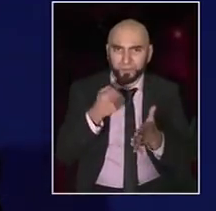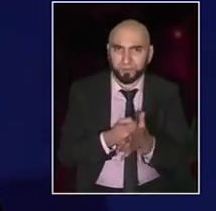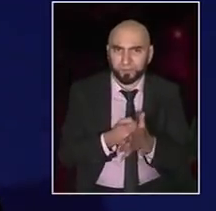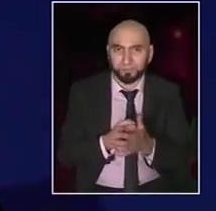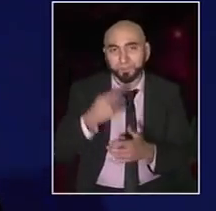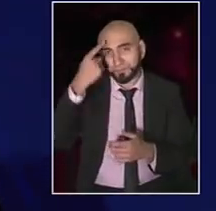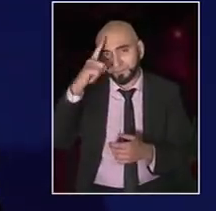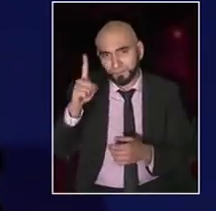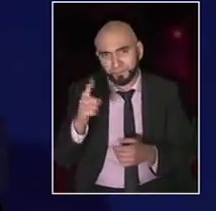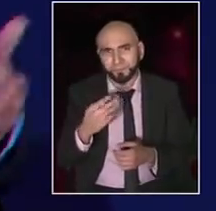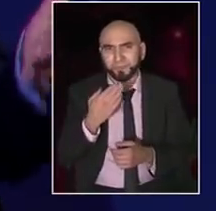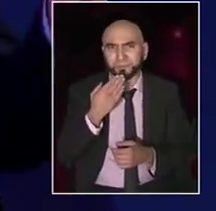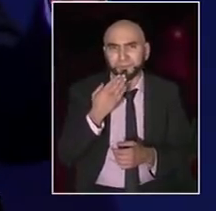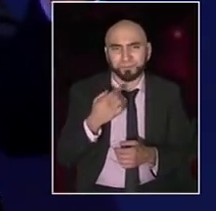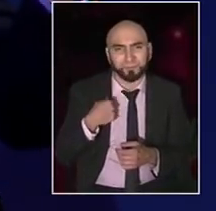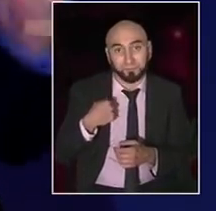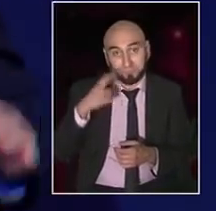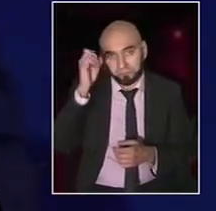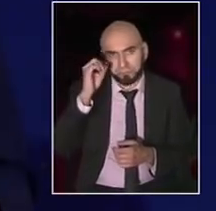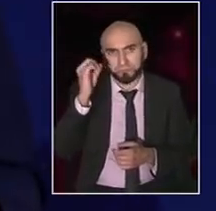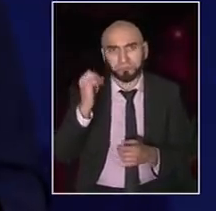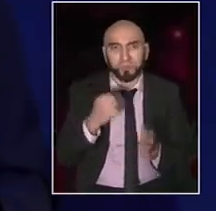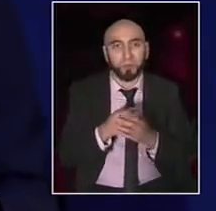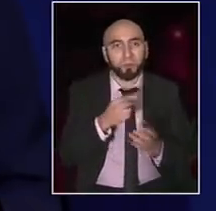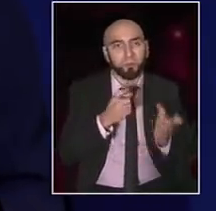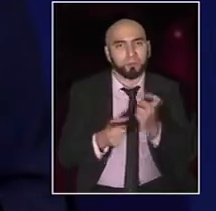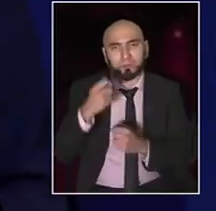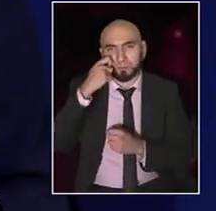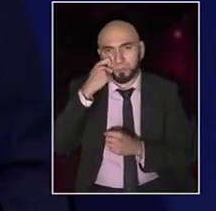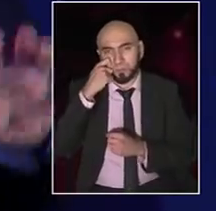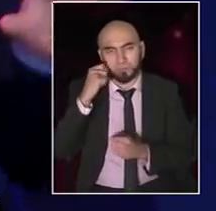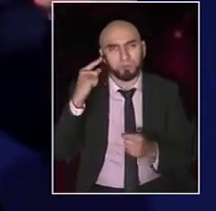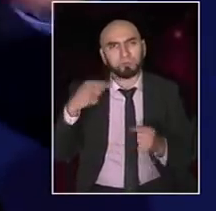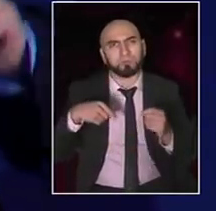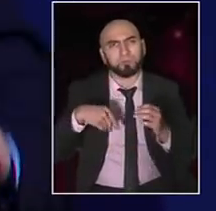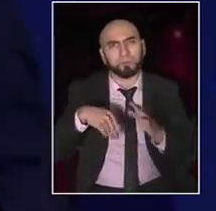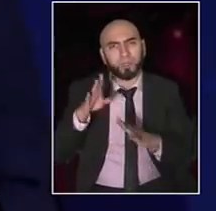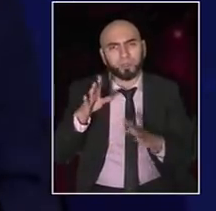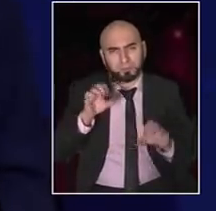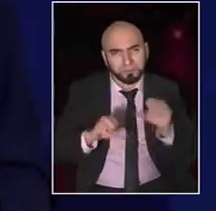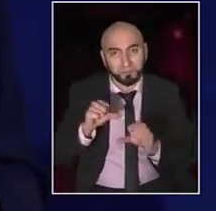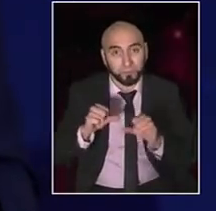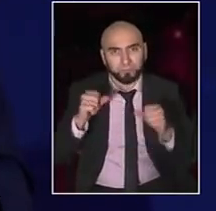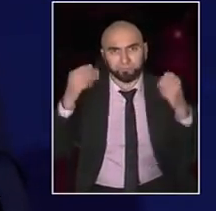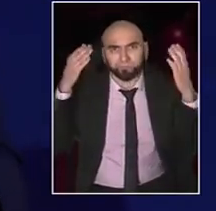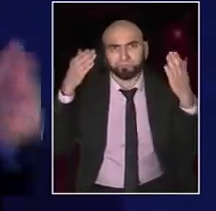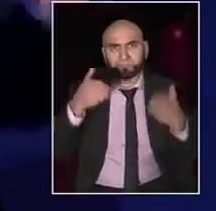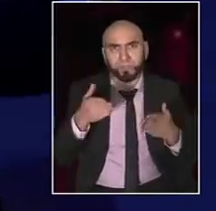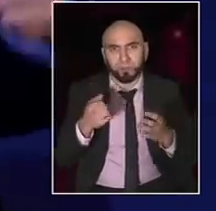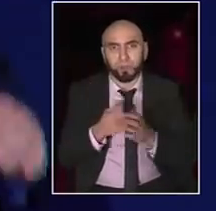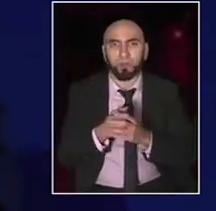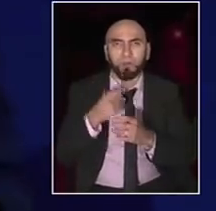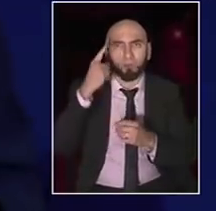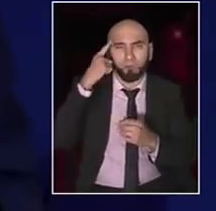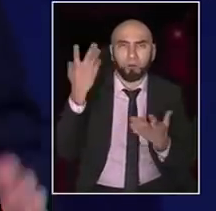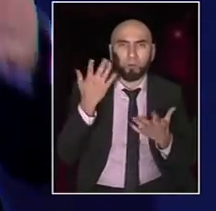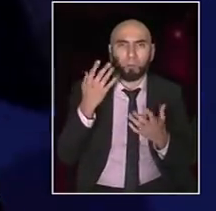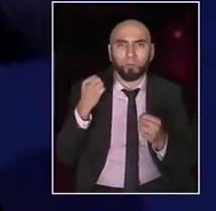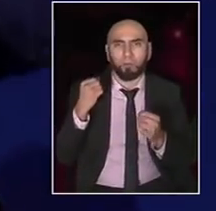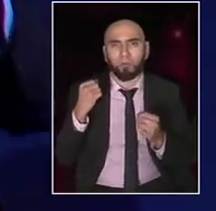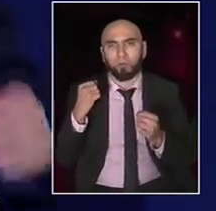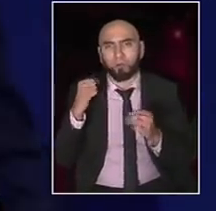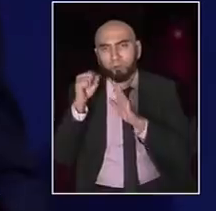ser humano, hoy día gran parte de la ciencia está pensando, o muchos grupos científicos, cómo ir a Marte. Los chinos están yendo a la Luna,